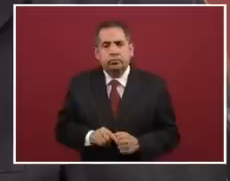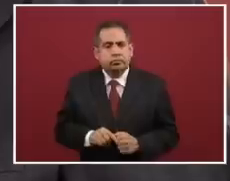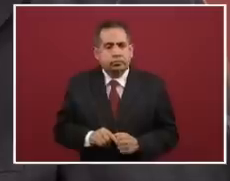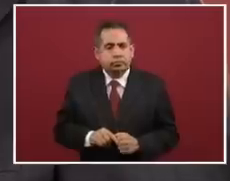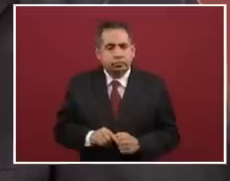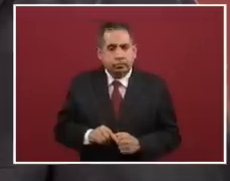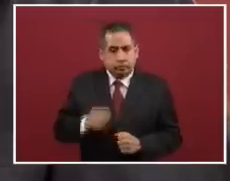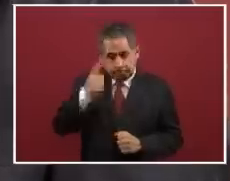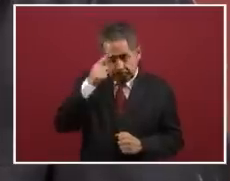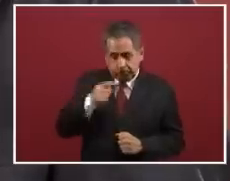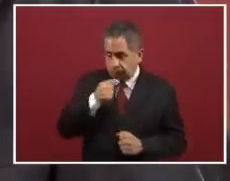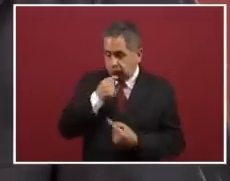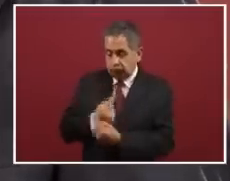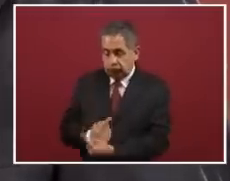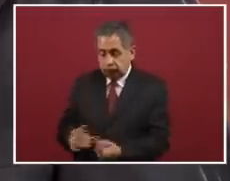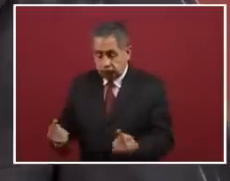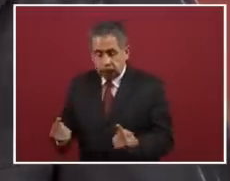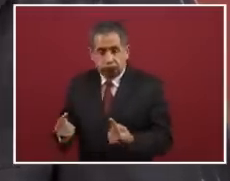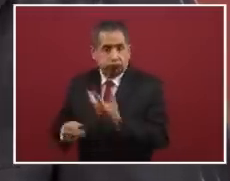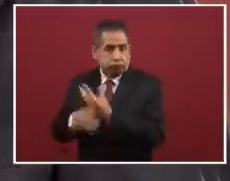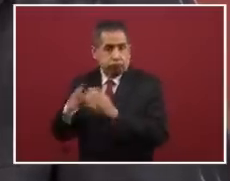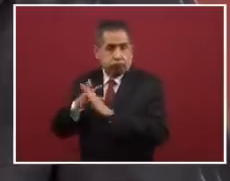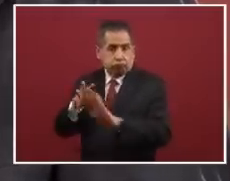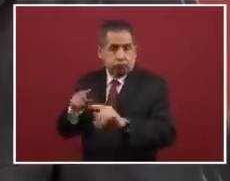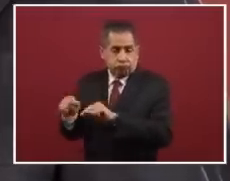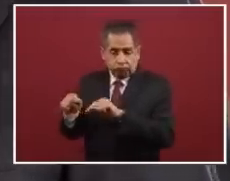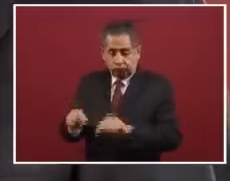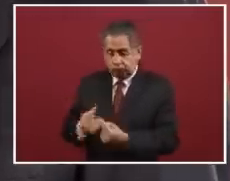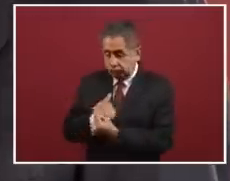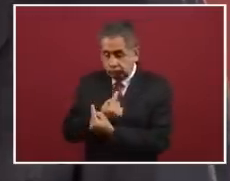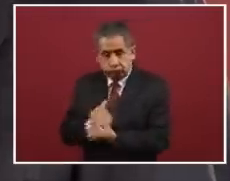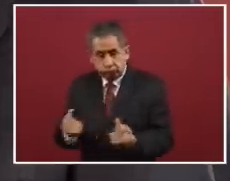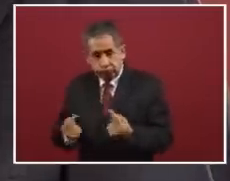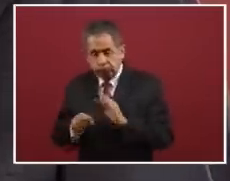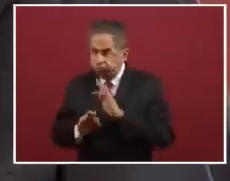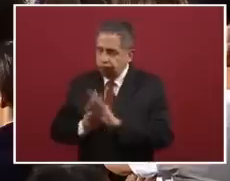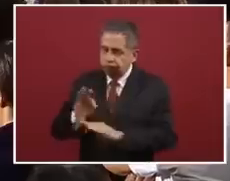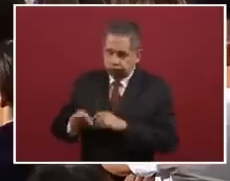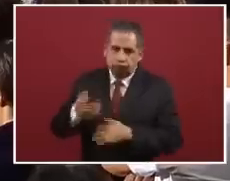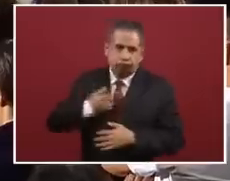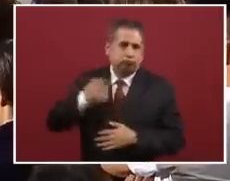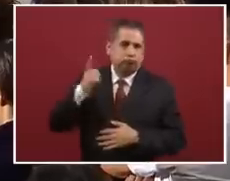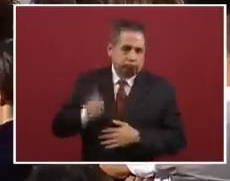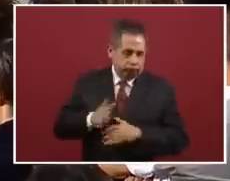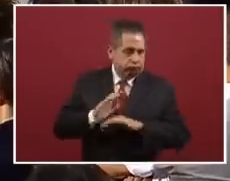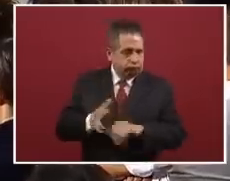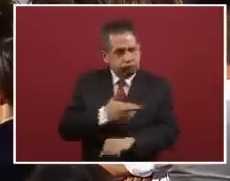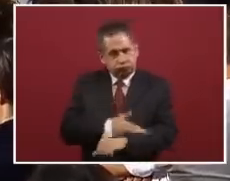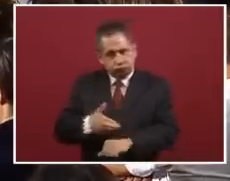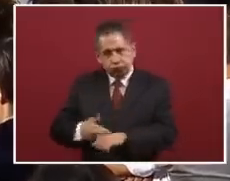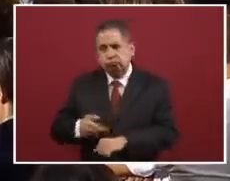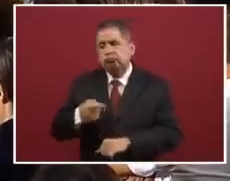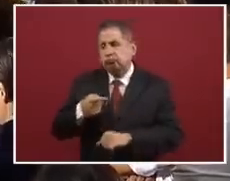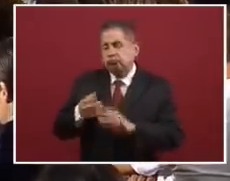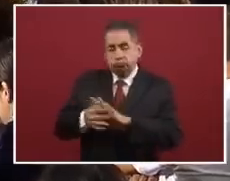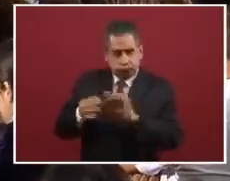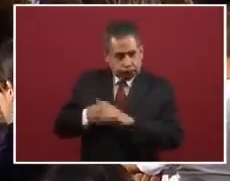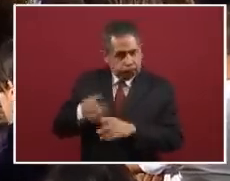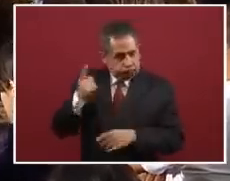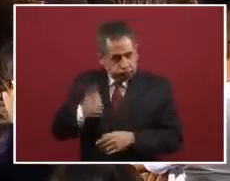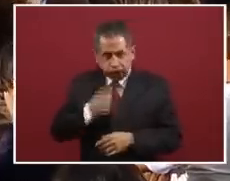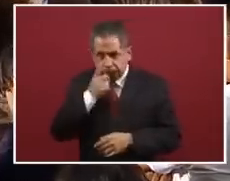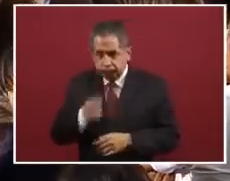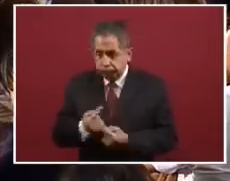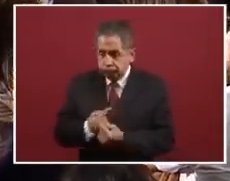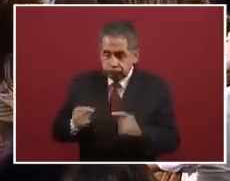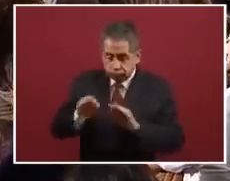a atender a los niños migrantes. Esa es la instrucción que han recibido